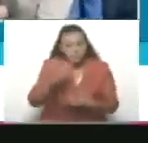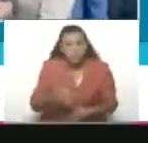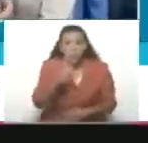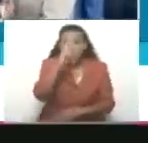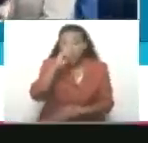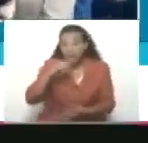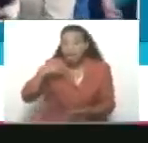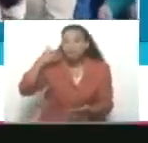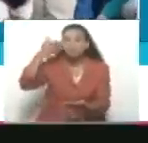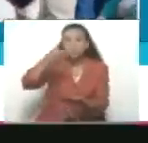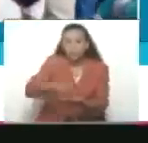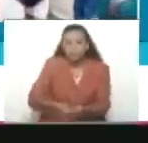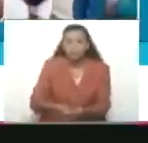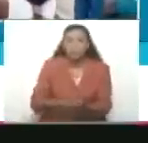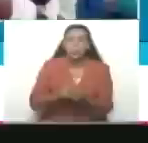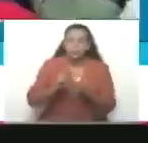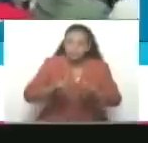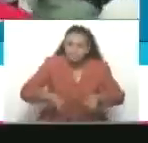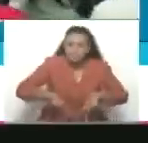año